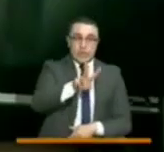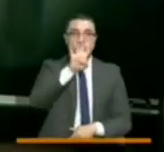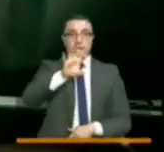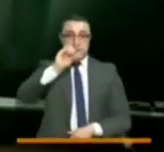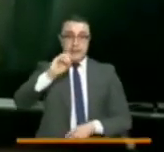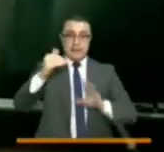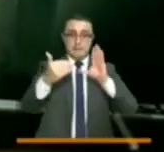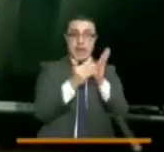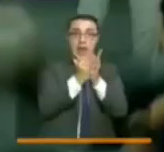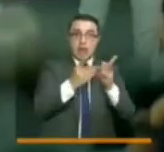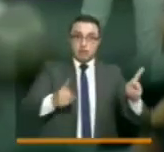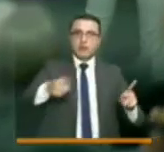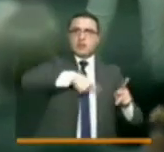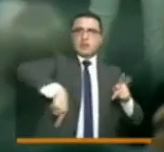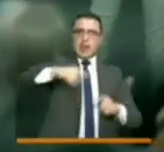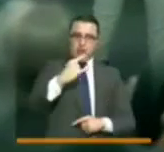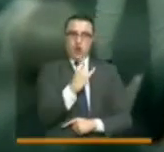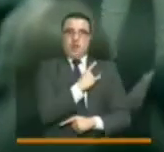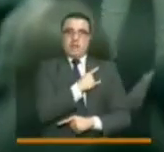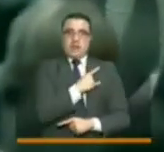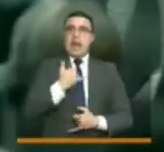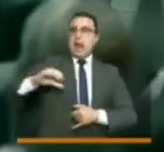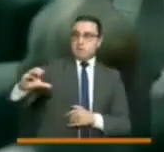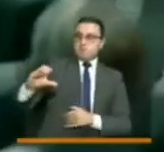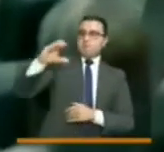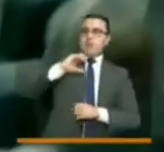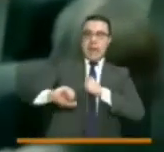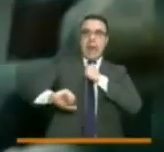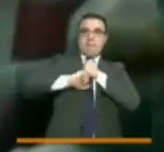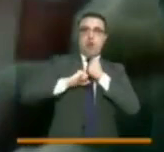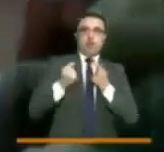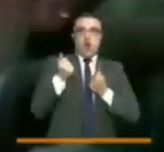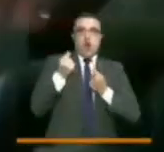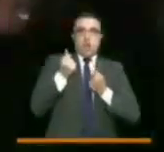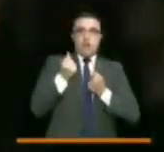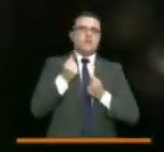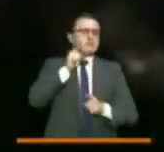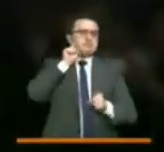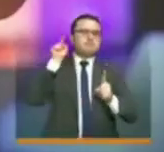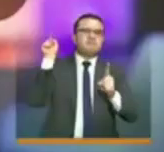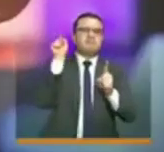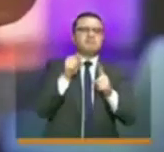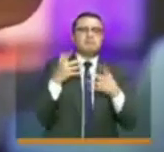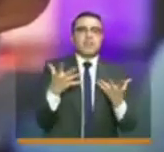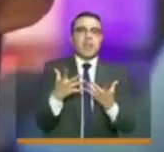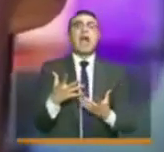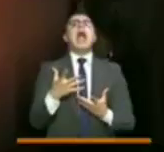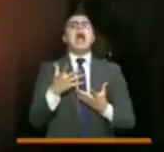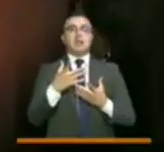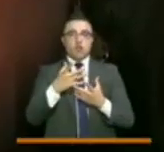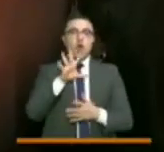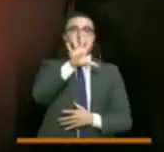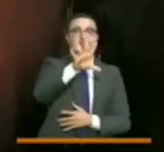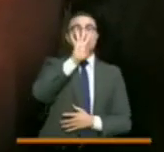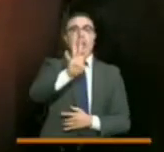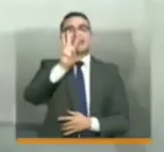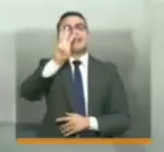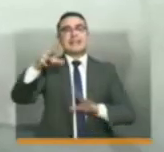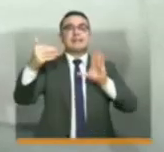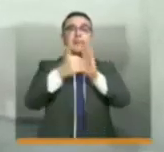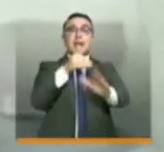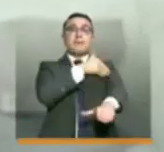educación superior se han beneficiado con un giro como apoyo económico, en los cuales se invirtieron más de 543